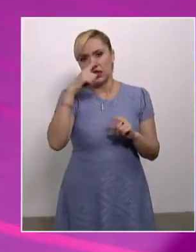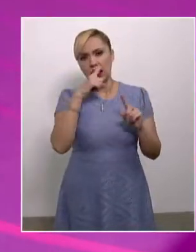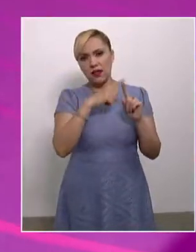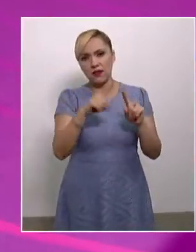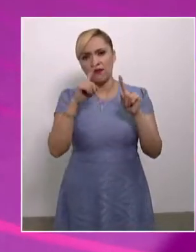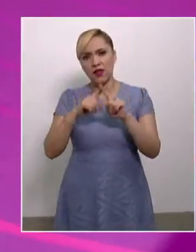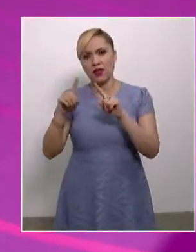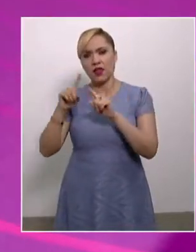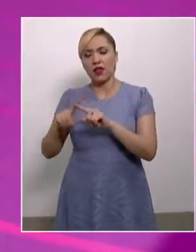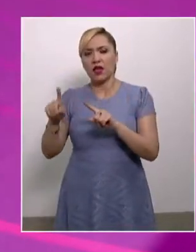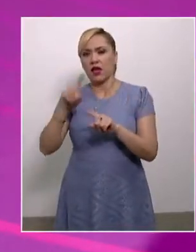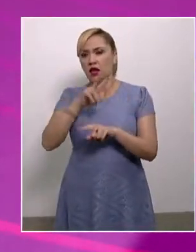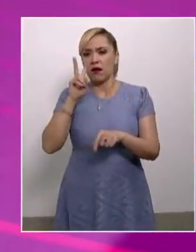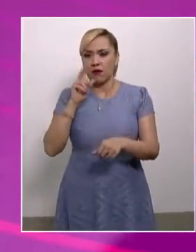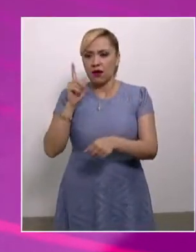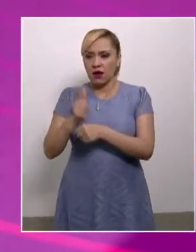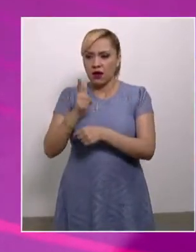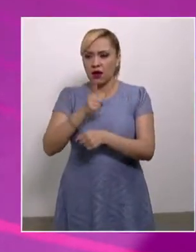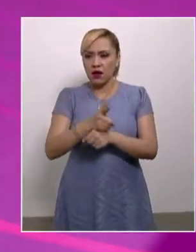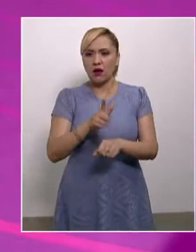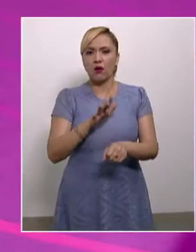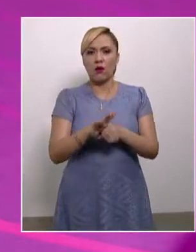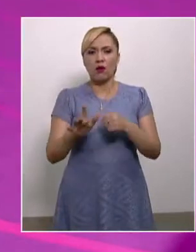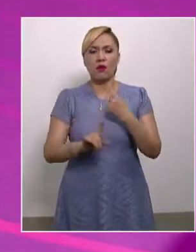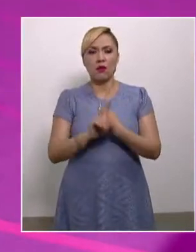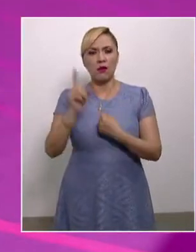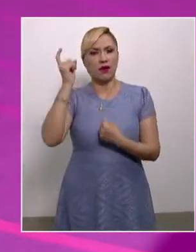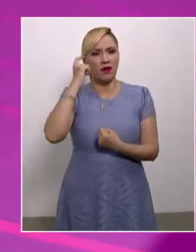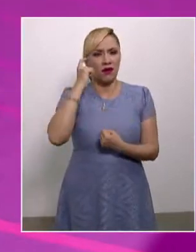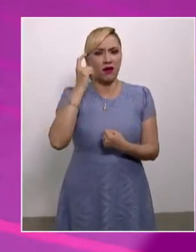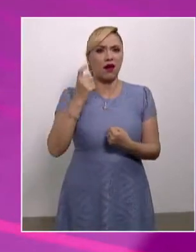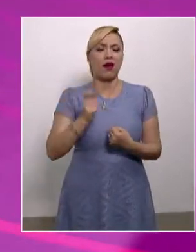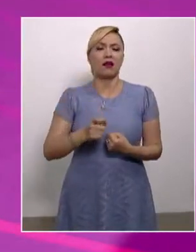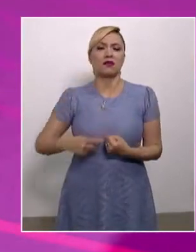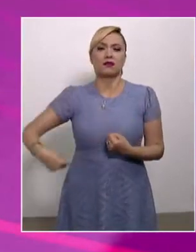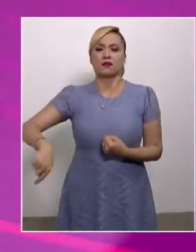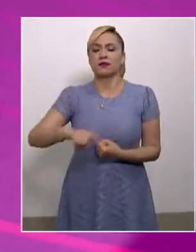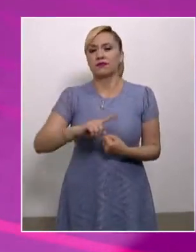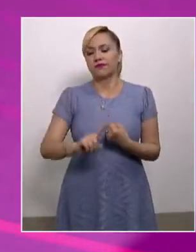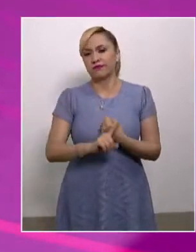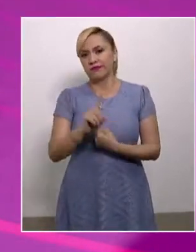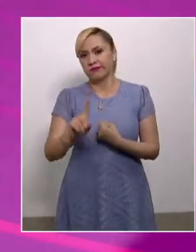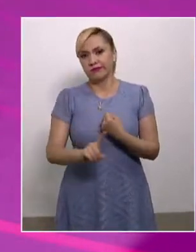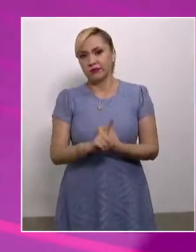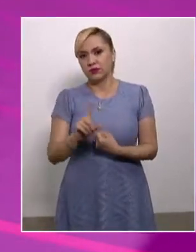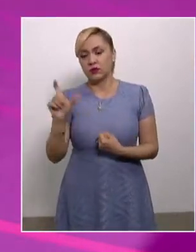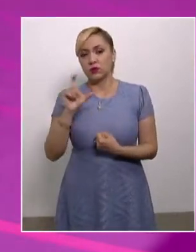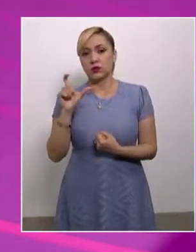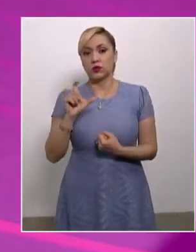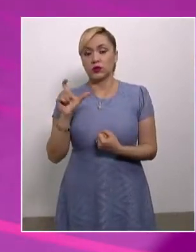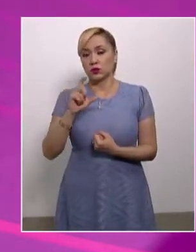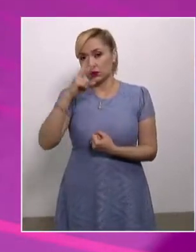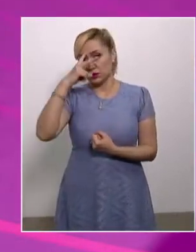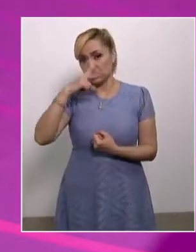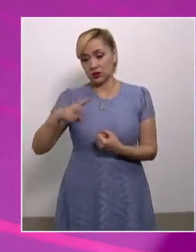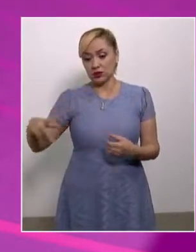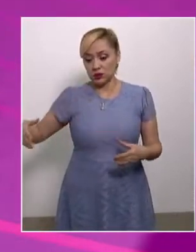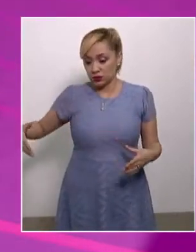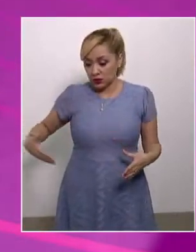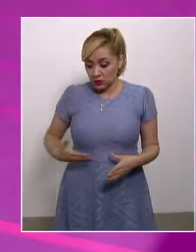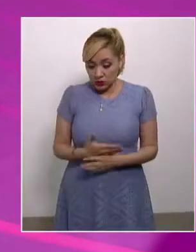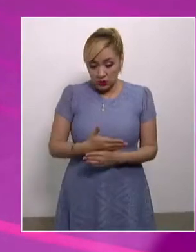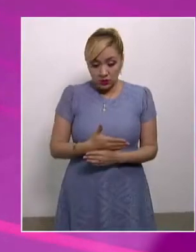diferentes violencias y los diferentes estatus psicosociales a los que se está enfrentando la población en movimiento, desde que entra en México o previo a que entra a